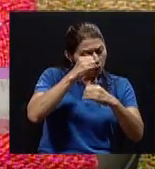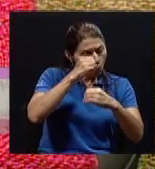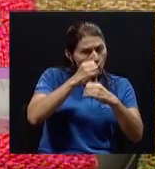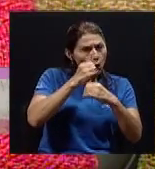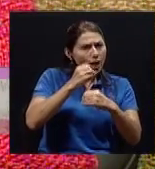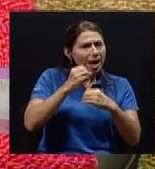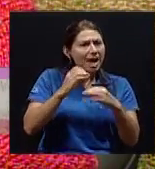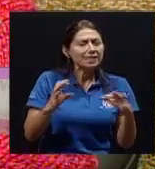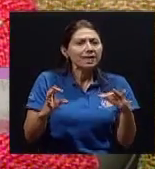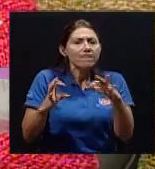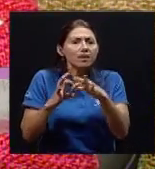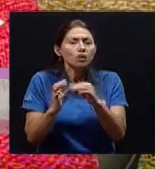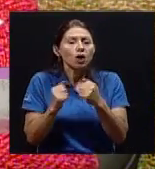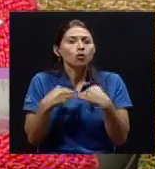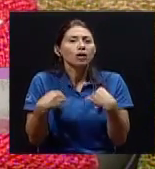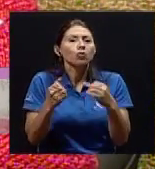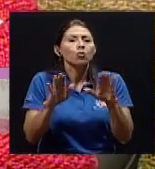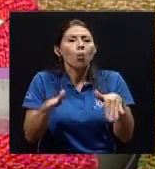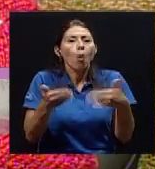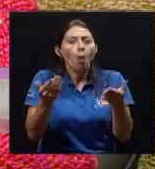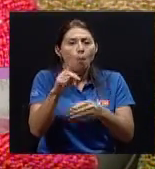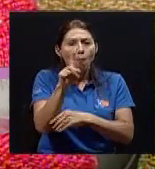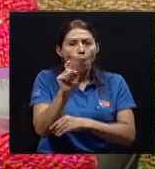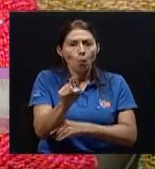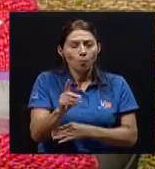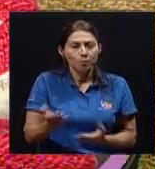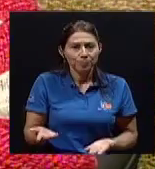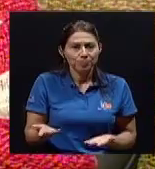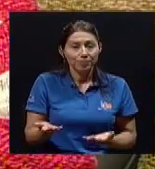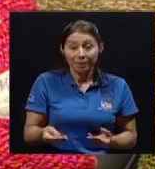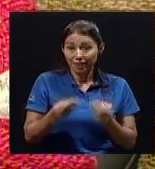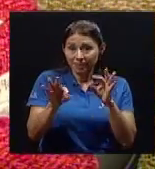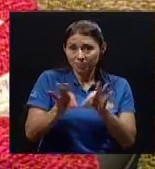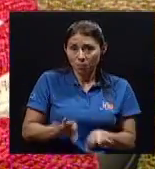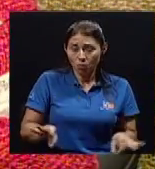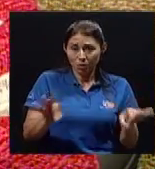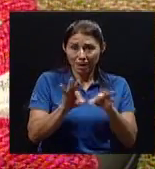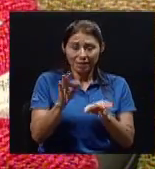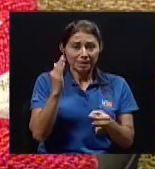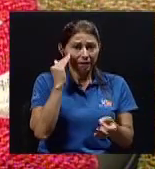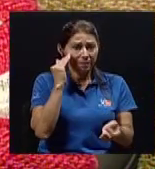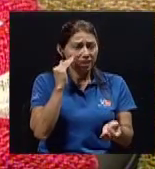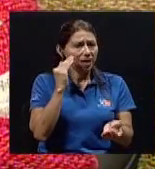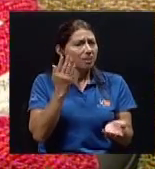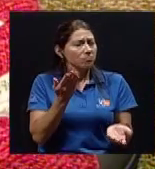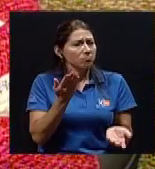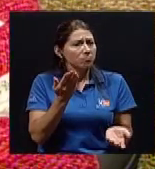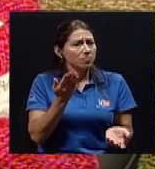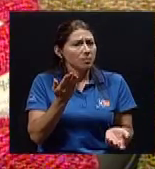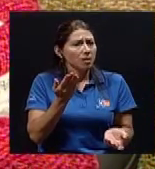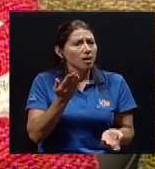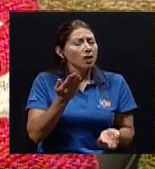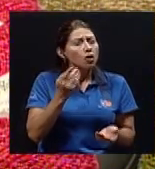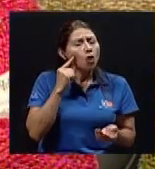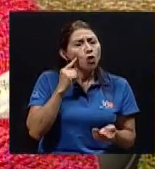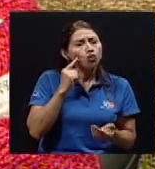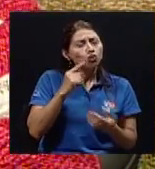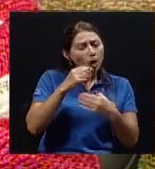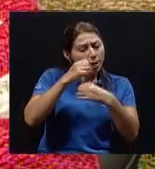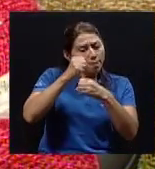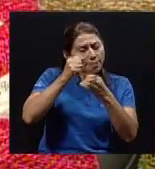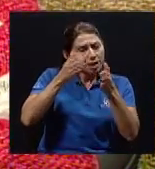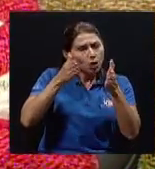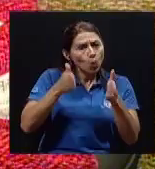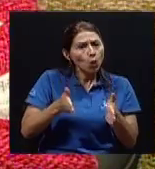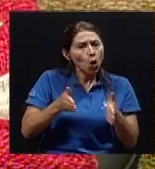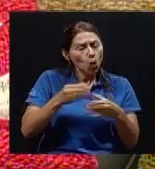salud, doctora. Y bueno, es importante saber, doctora, dónde es que logramos ubicar a los microbiólogos en